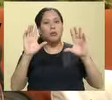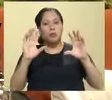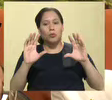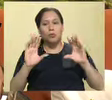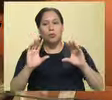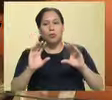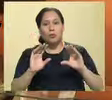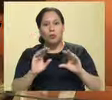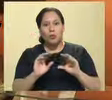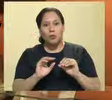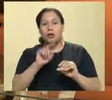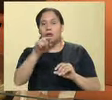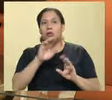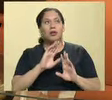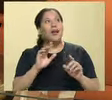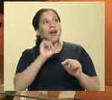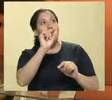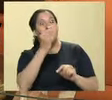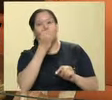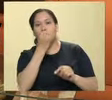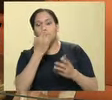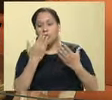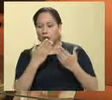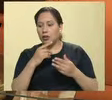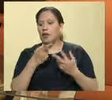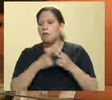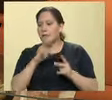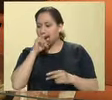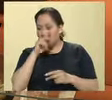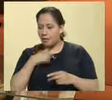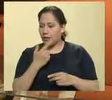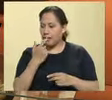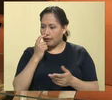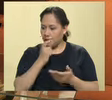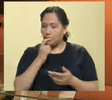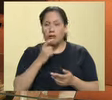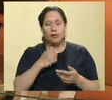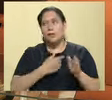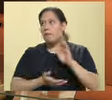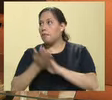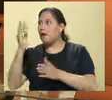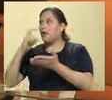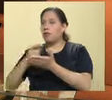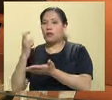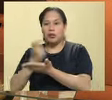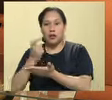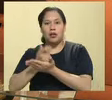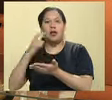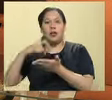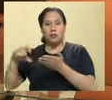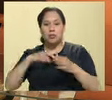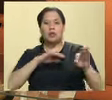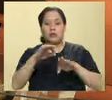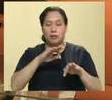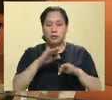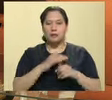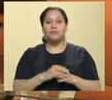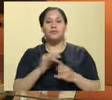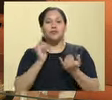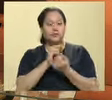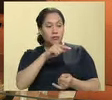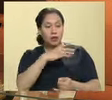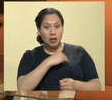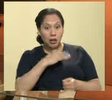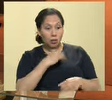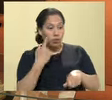en el momento que ya casi no tienes comida, angustia. Entonces viene la angustia y sales corriendo a buscar comida y a trabajar. Y si un hijo está